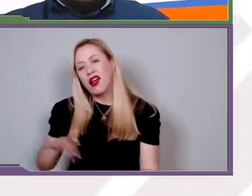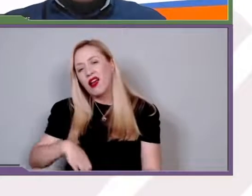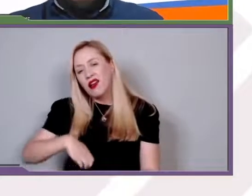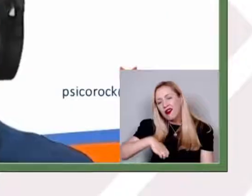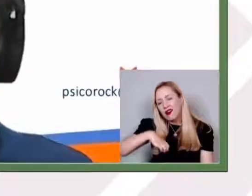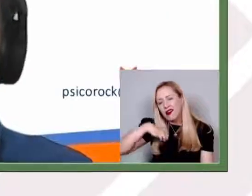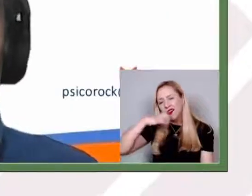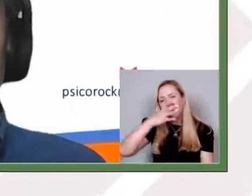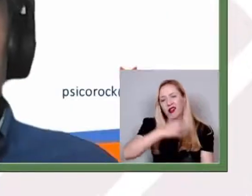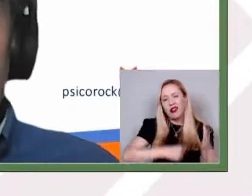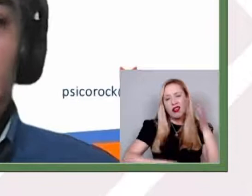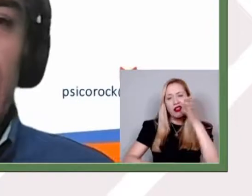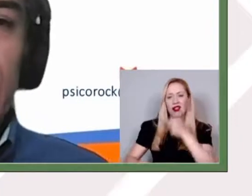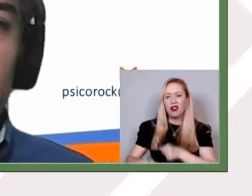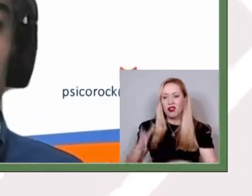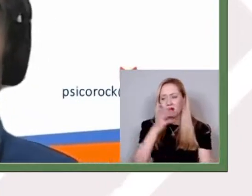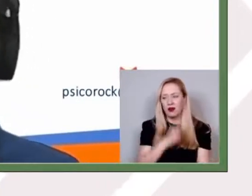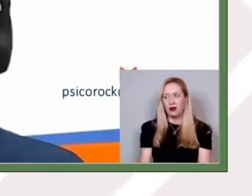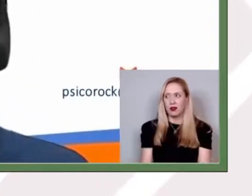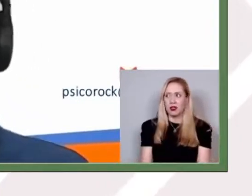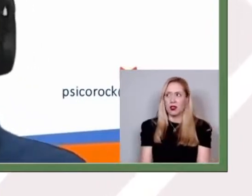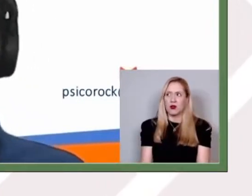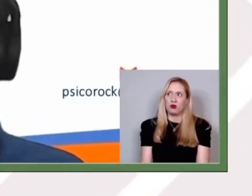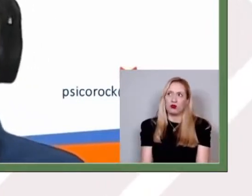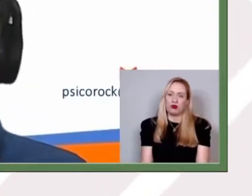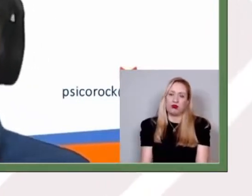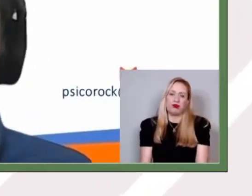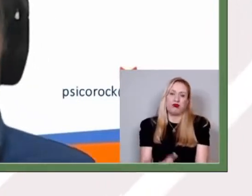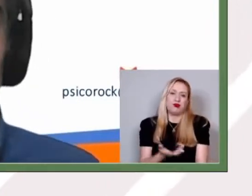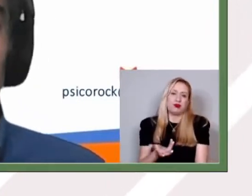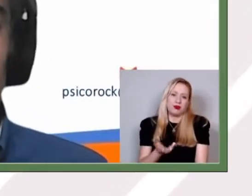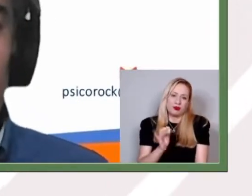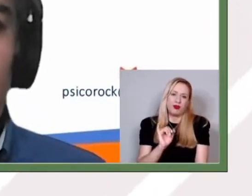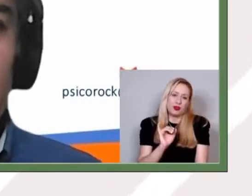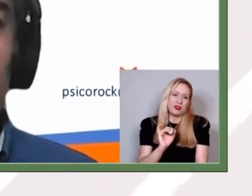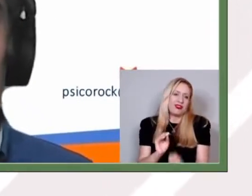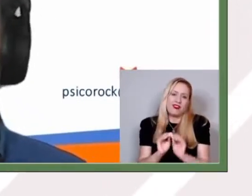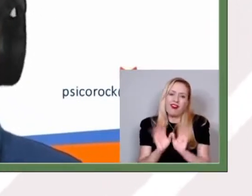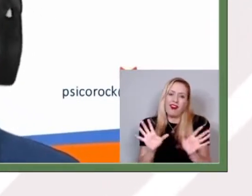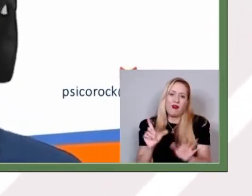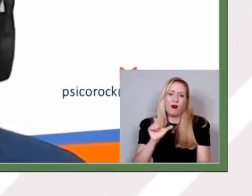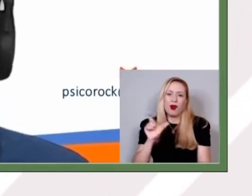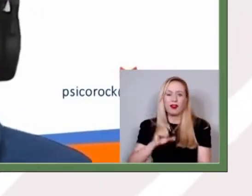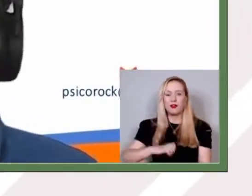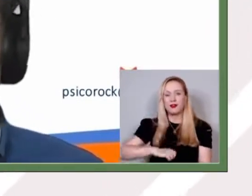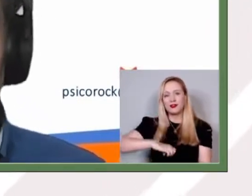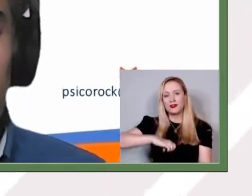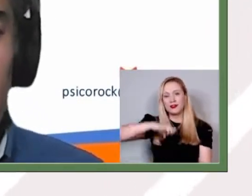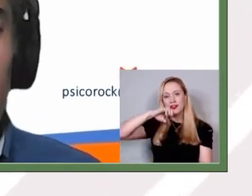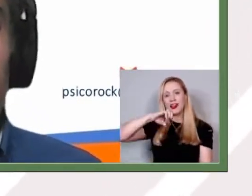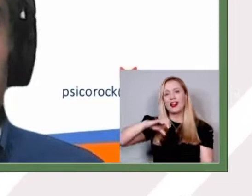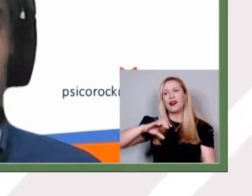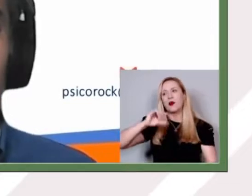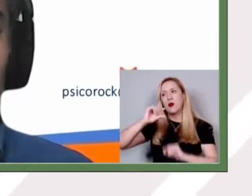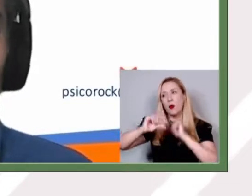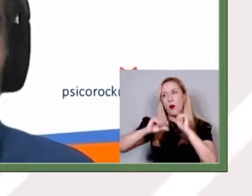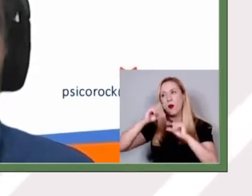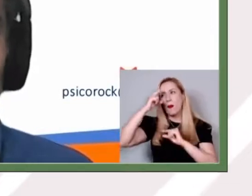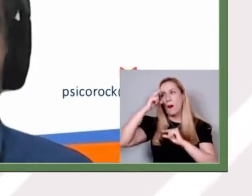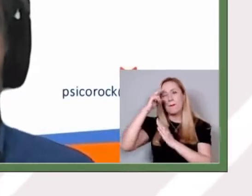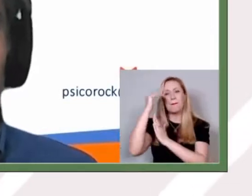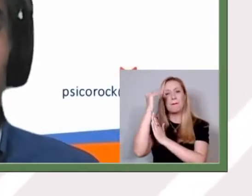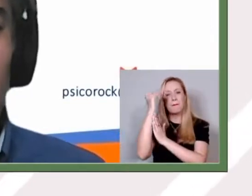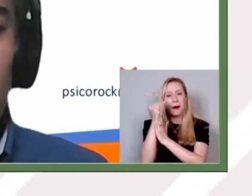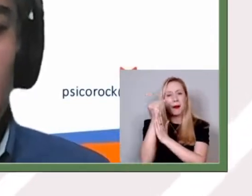proceso de envejecimiento, vamos teniendo cierta pérdida de nuestras capacidades, tanto físicas como cognitivas, esto no